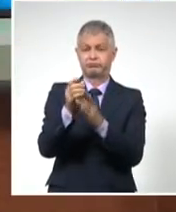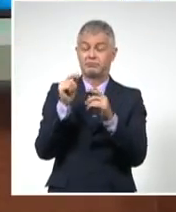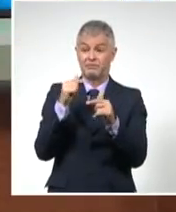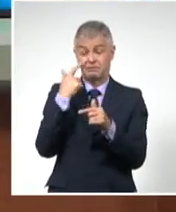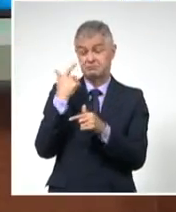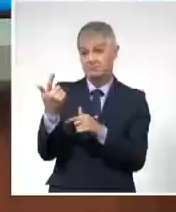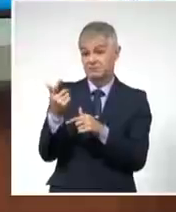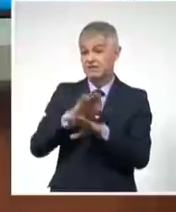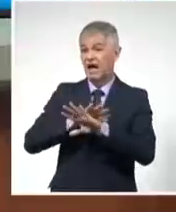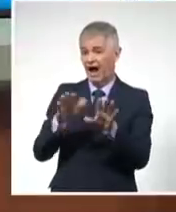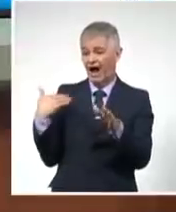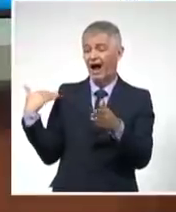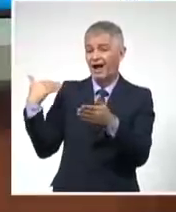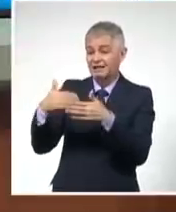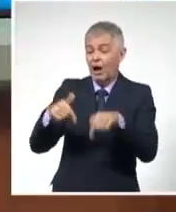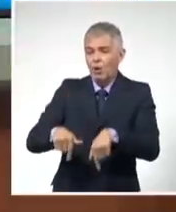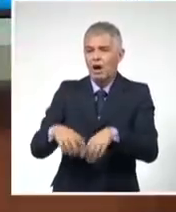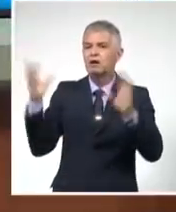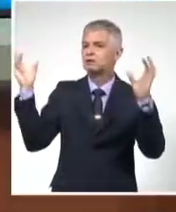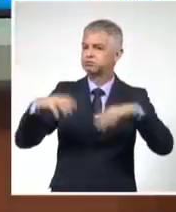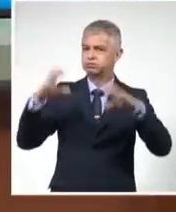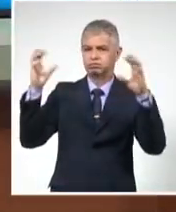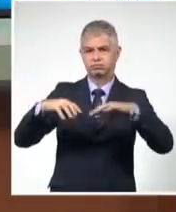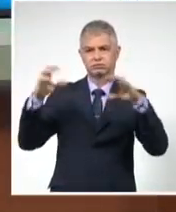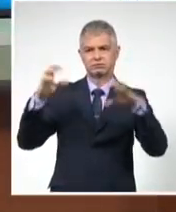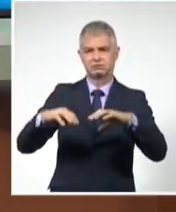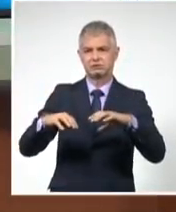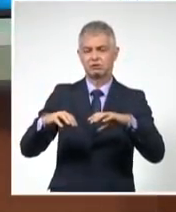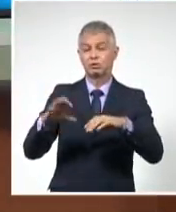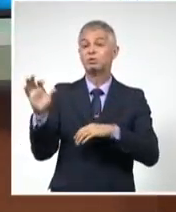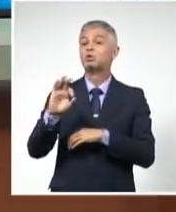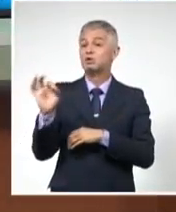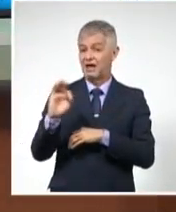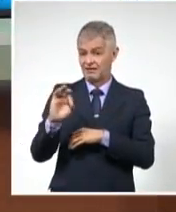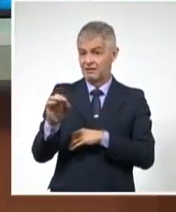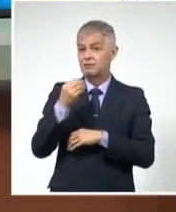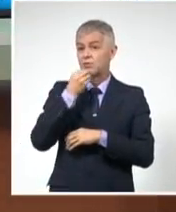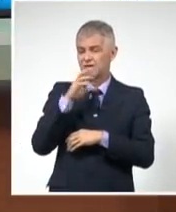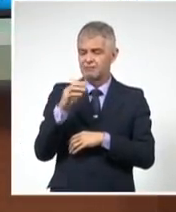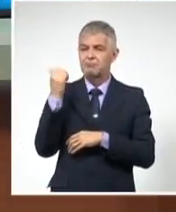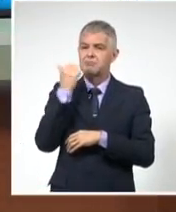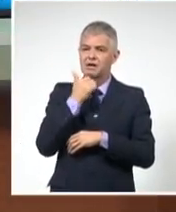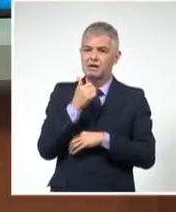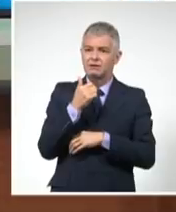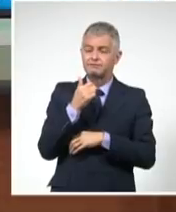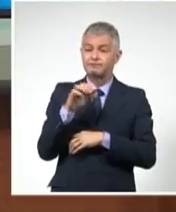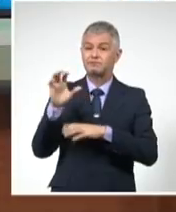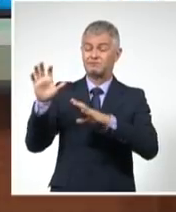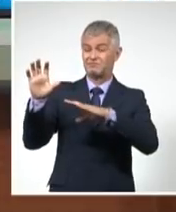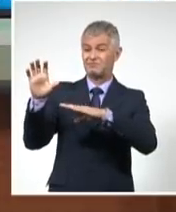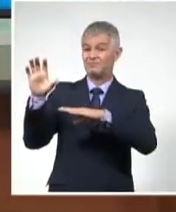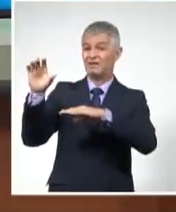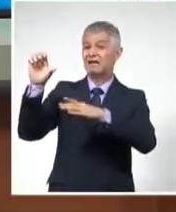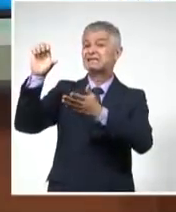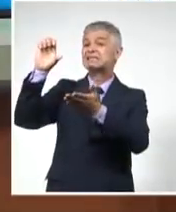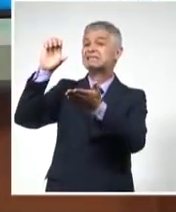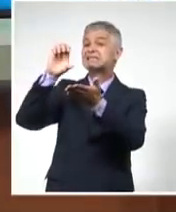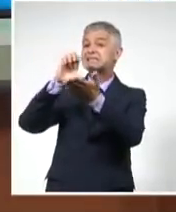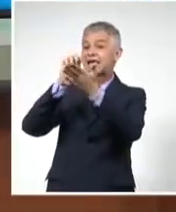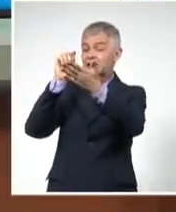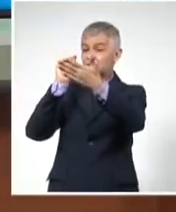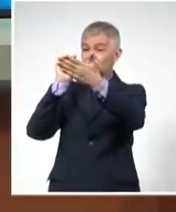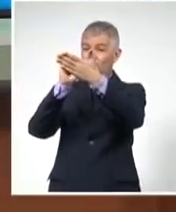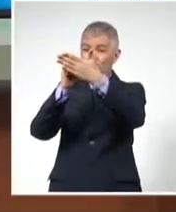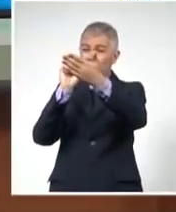mucho, anoche llovió mucho, y todavía existe la posibilidad de que cuando el centro de este ciclón, de esta